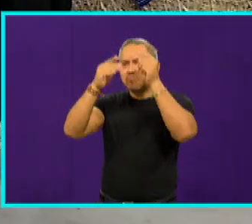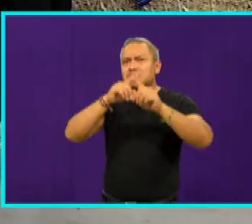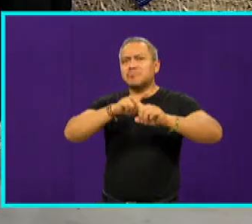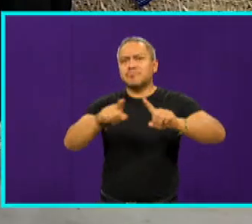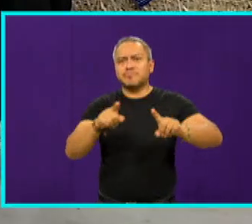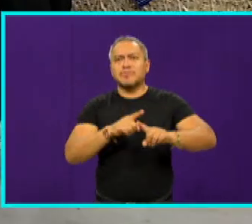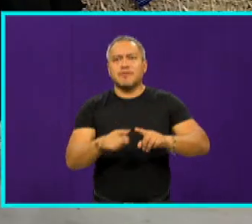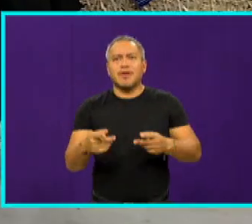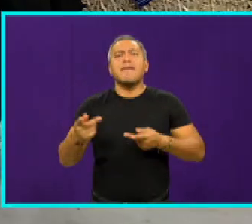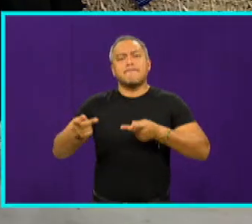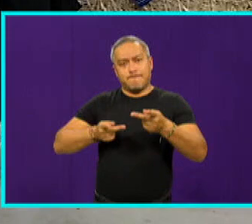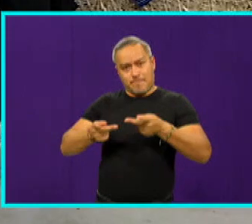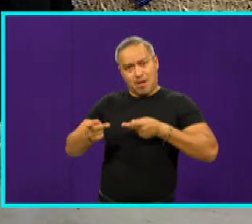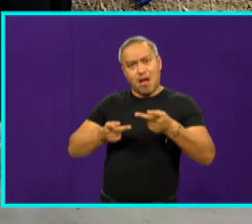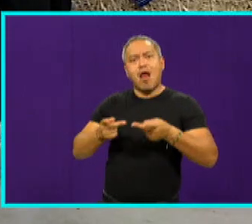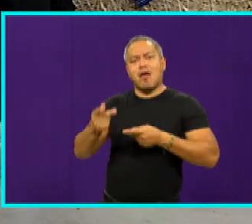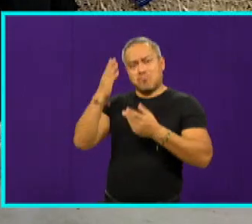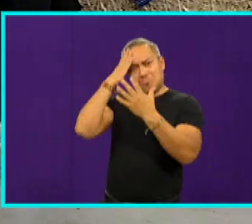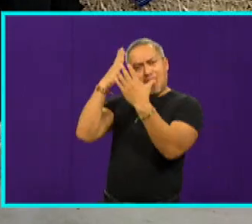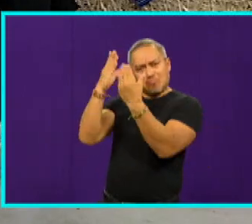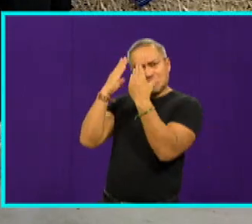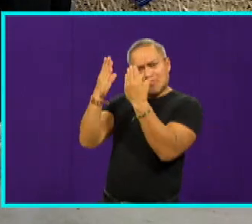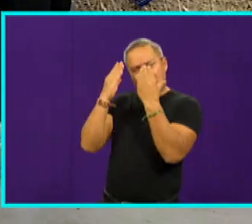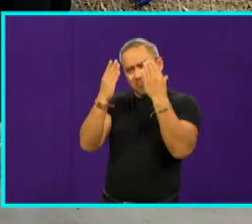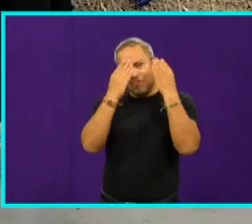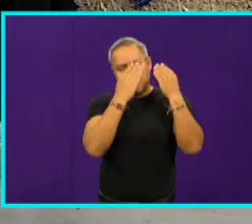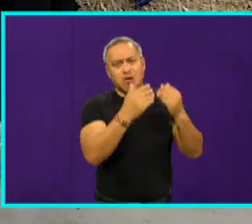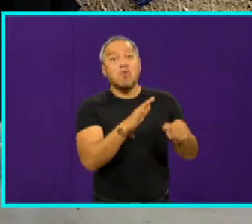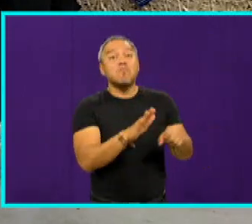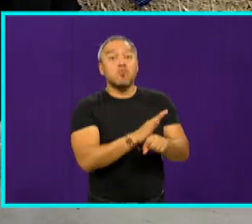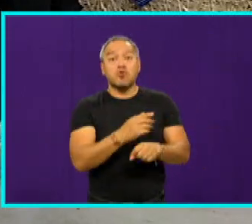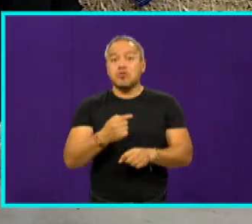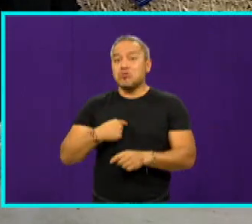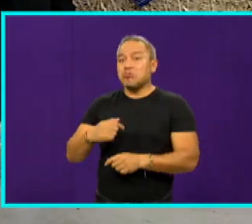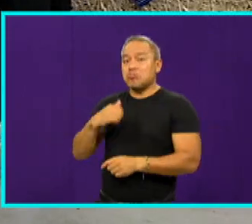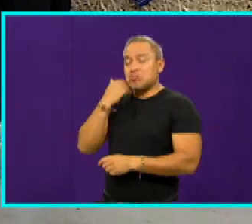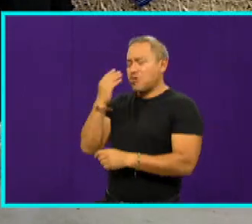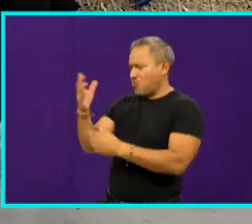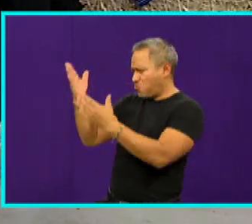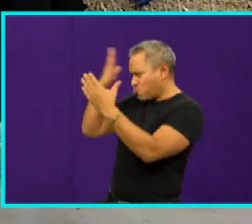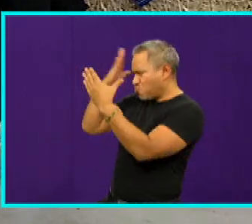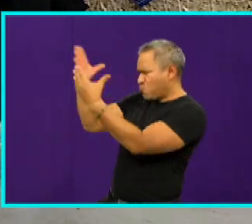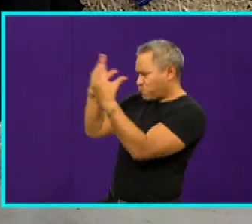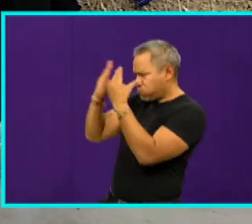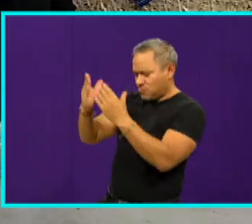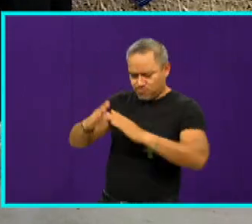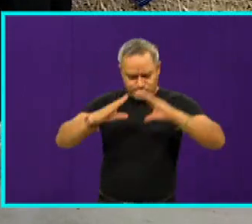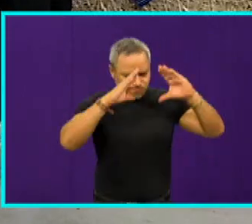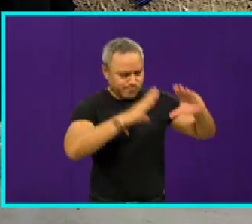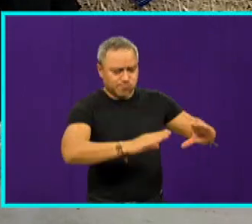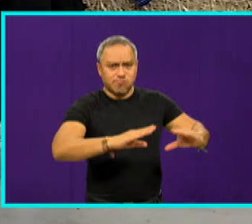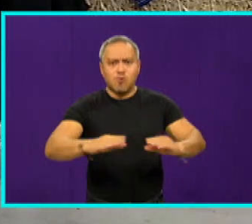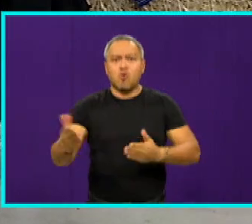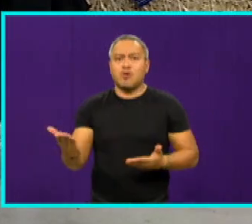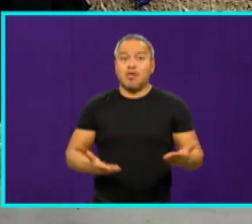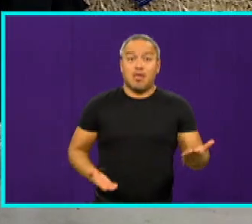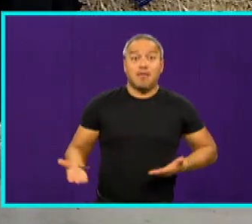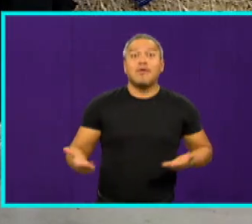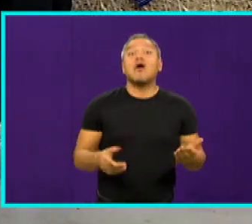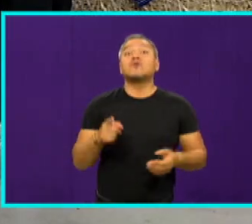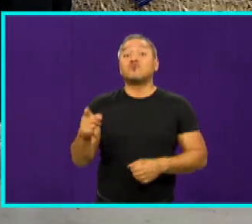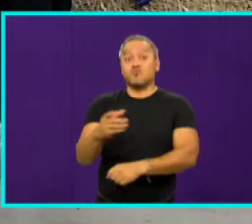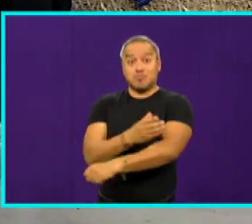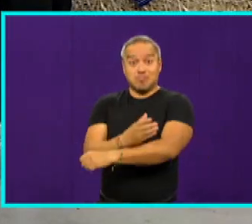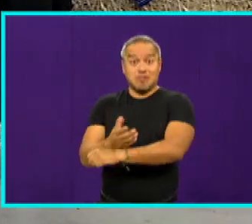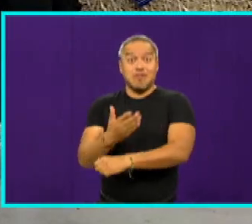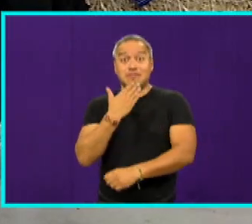Te estás preparando constantemente. Me estoy preparando constantemente para darles a las niñas una buena preparación en el ámbito dancístico. Y las acompañas muy bien